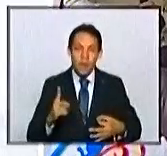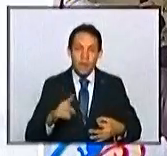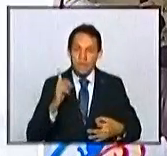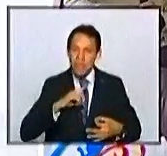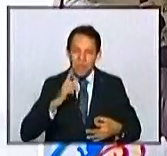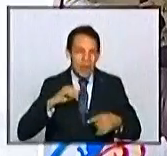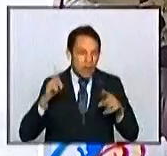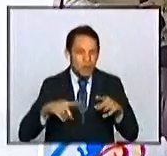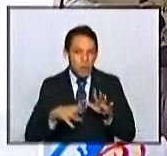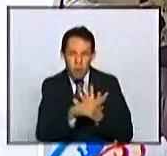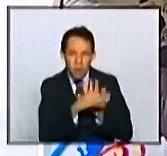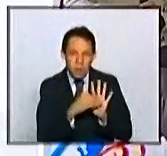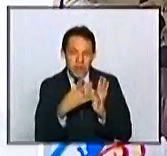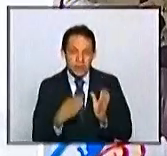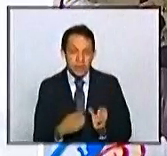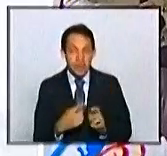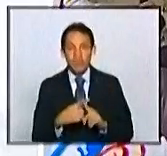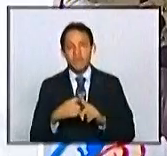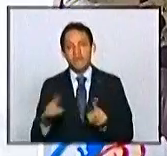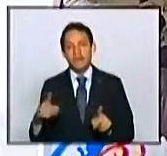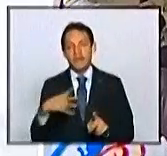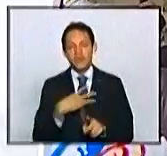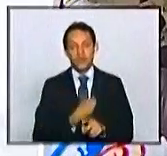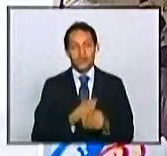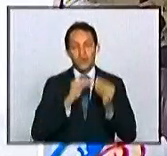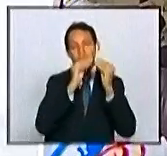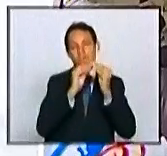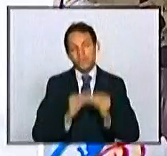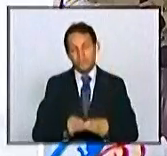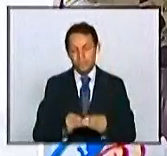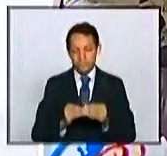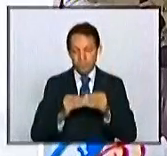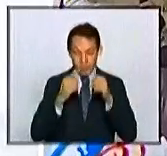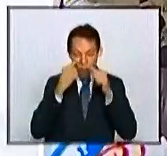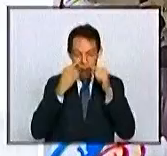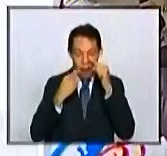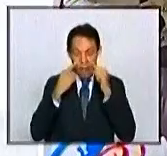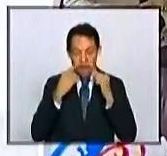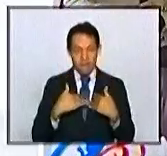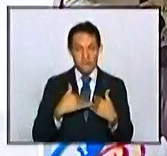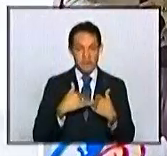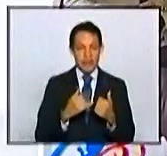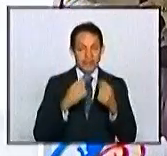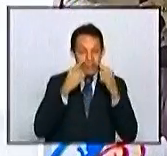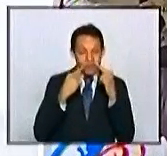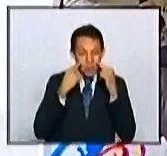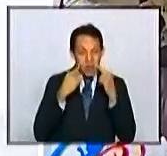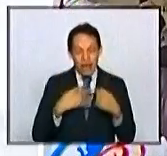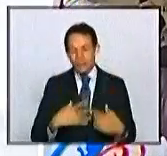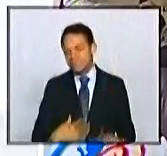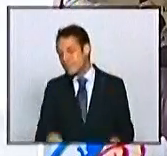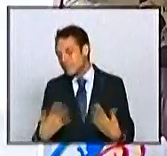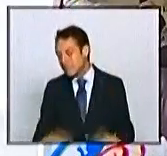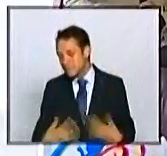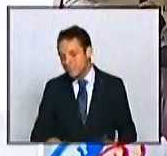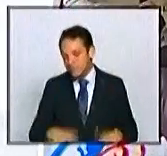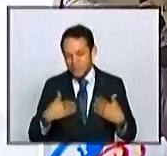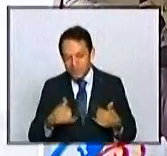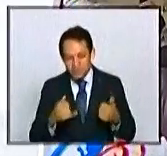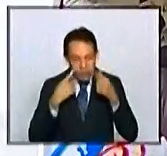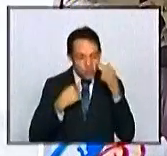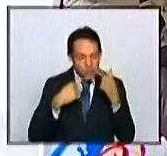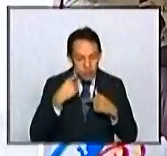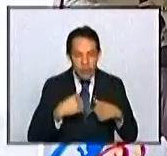las lágrimas son diferentes cuando uno está feliz a cuando uno está triste. Una